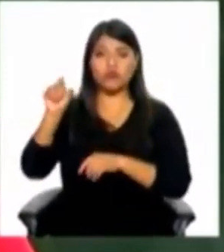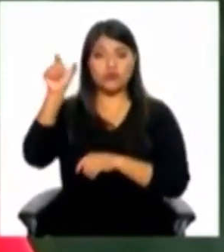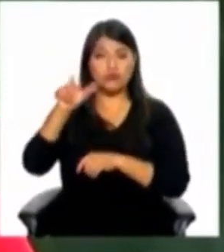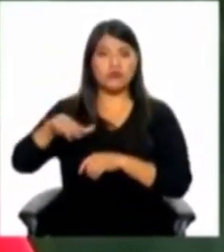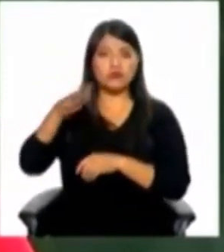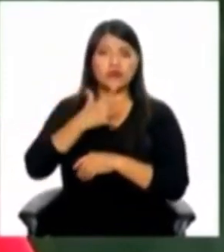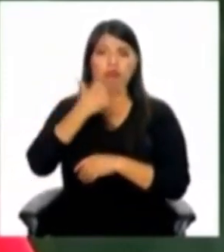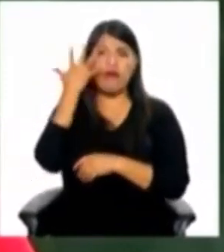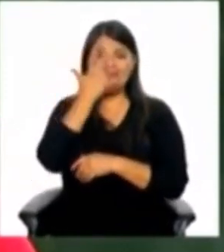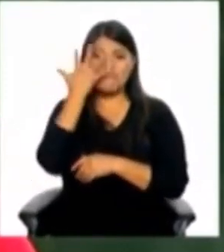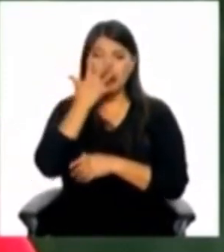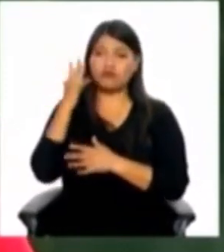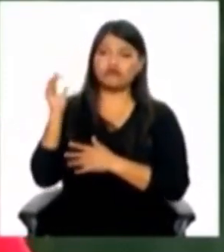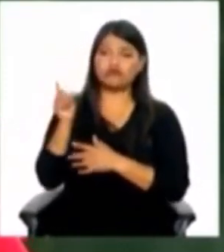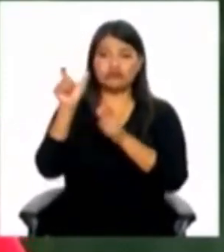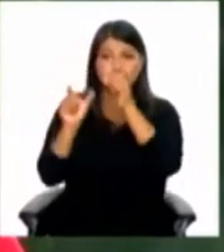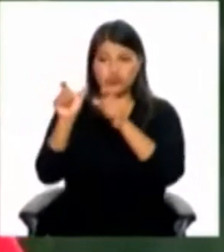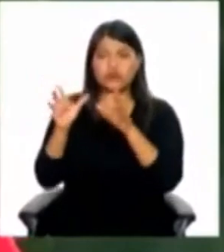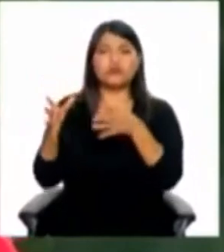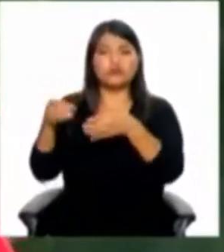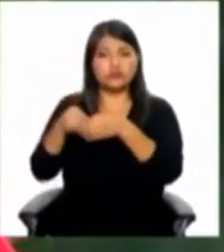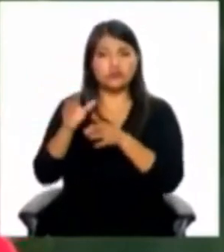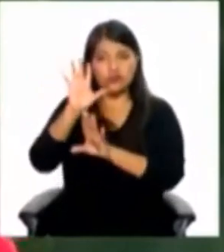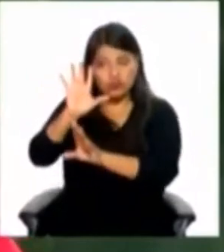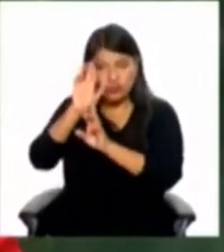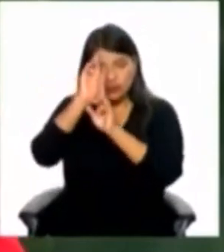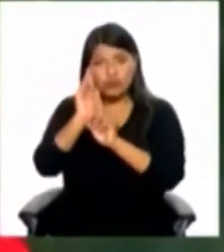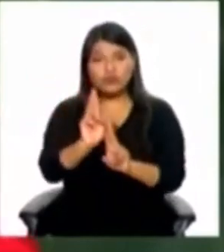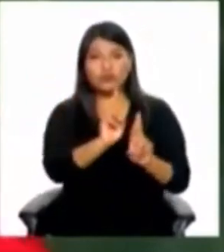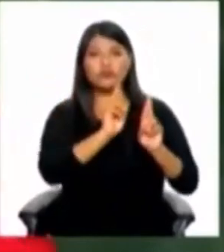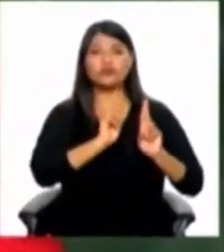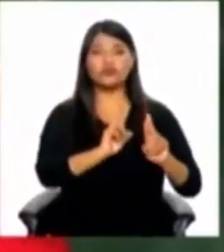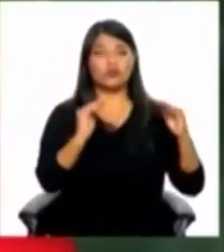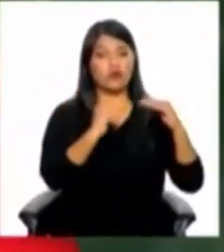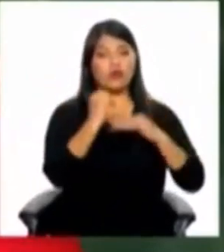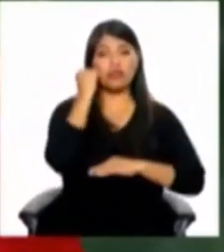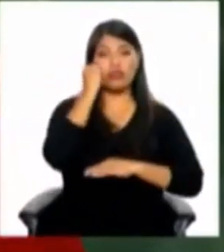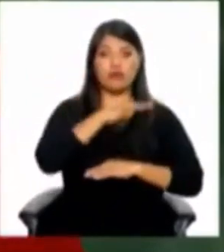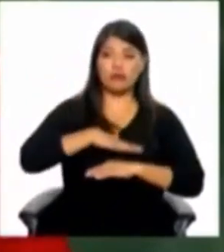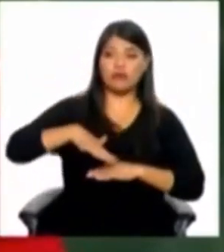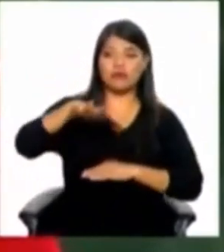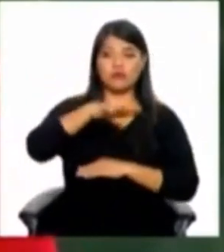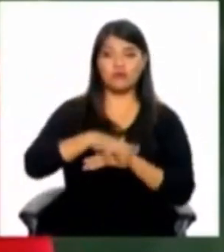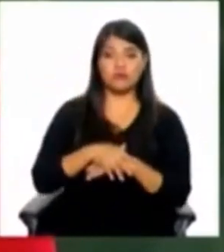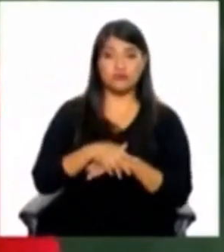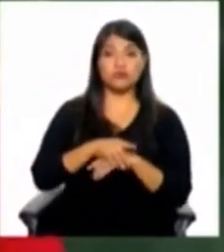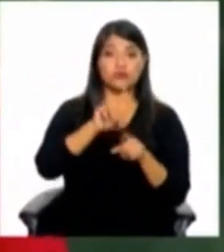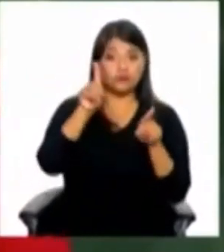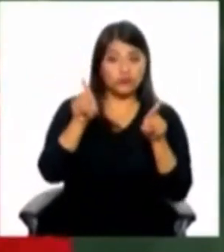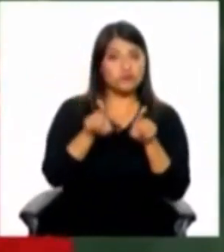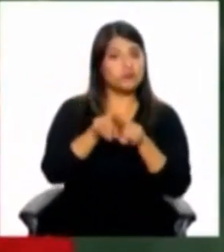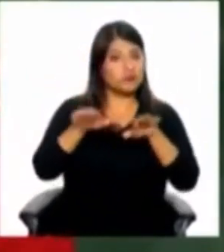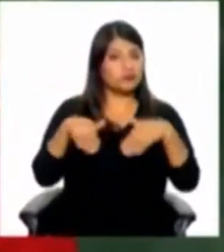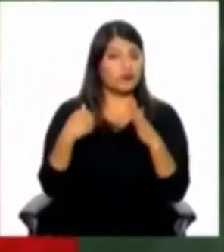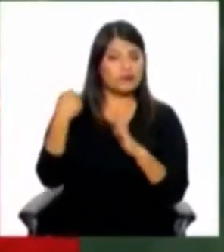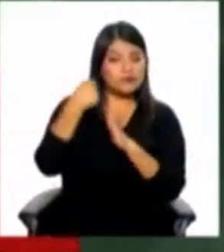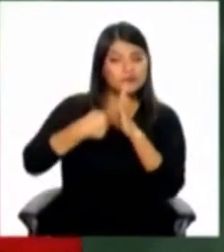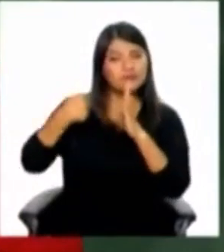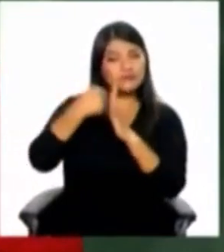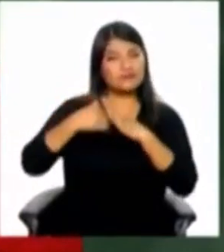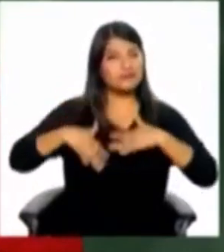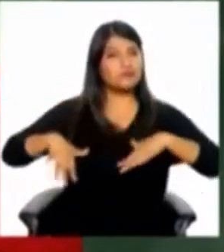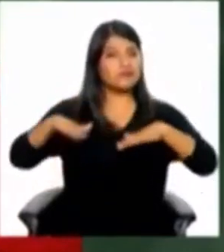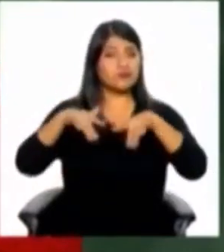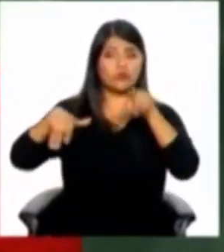afroperuanos. Fomentar el pleno ejercicio de sus derechos Es un desafío que compartimos con